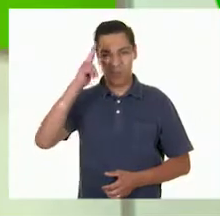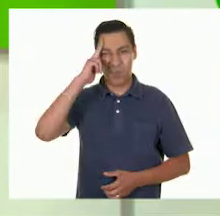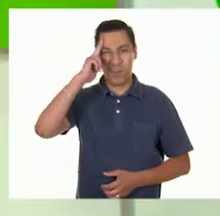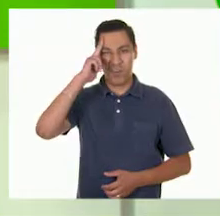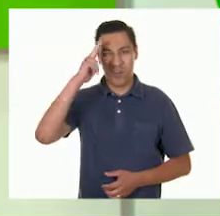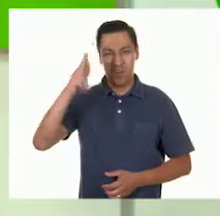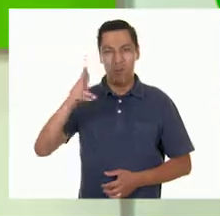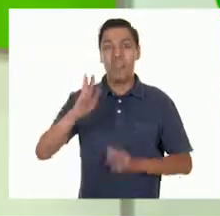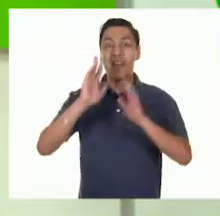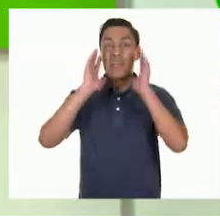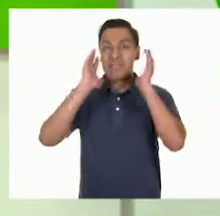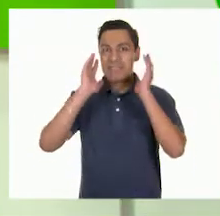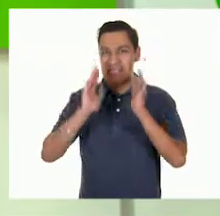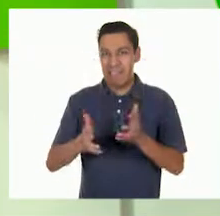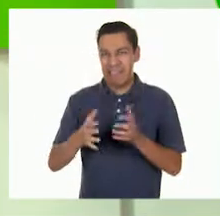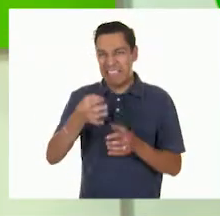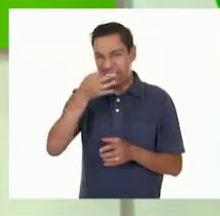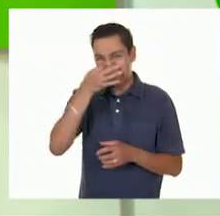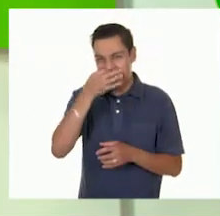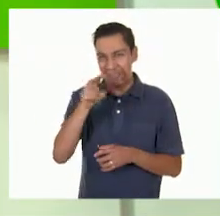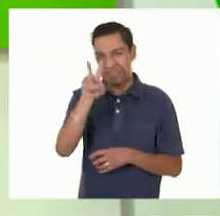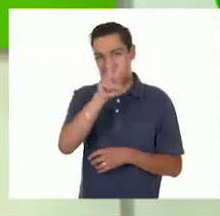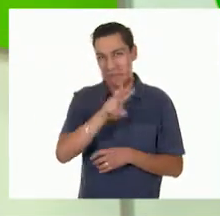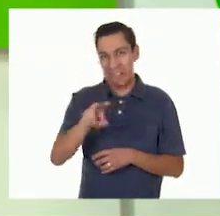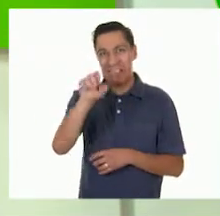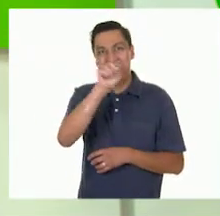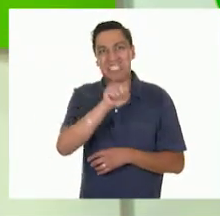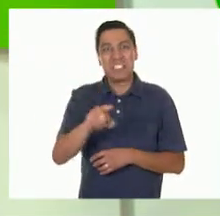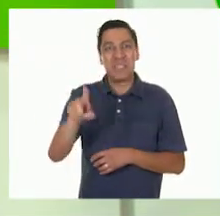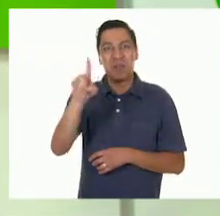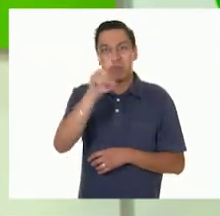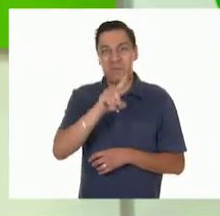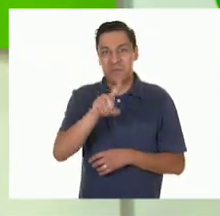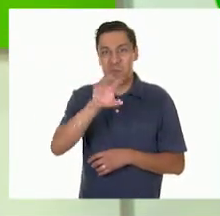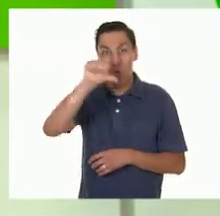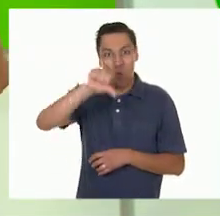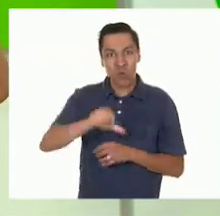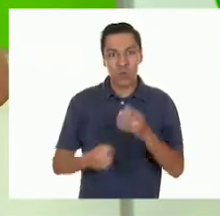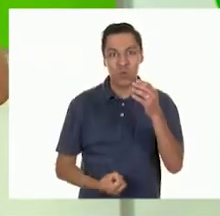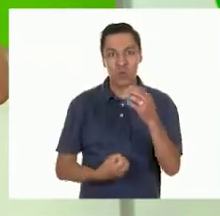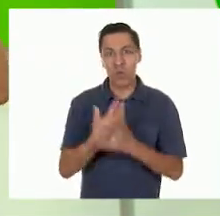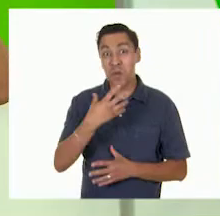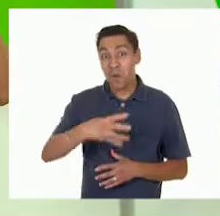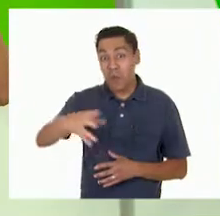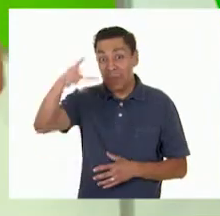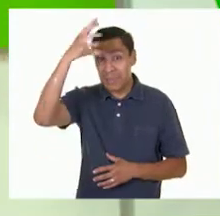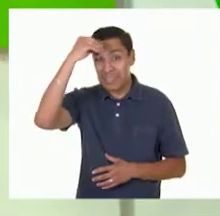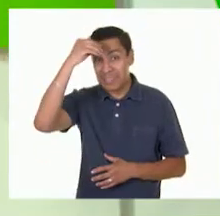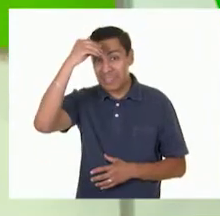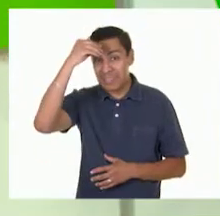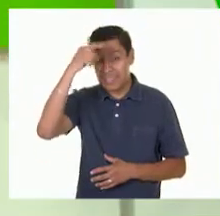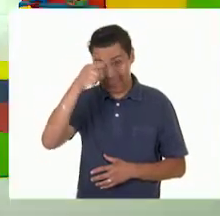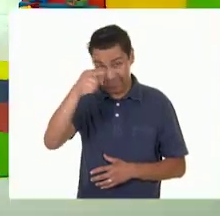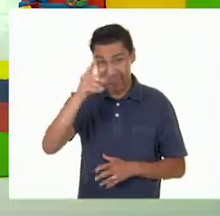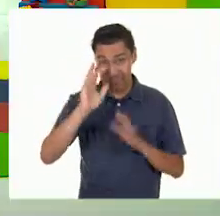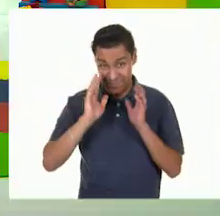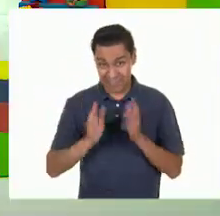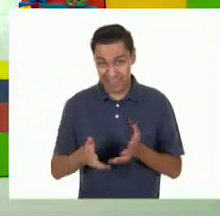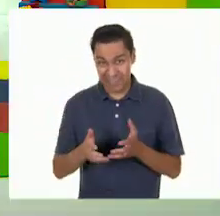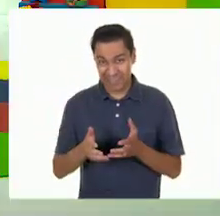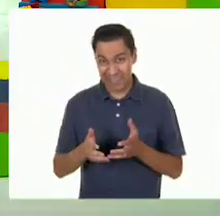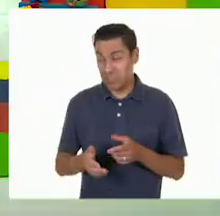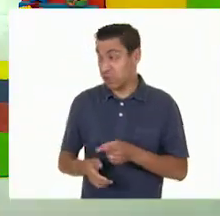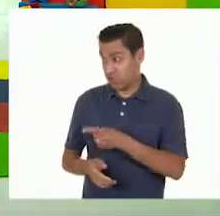a mitad de semana están listas y listos para una nueva aventura para aprender y tú